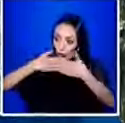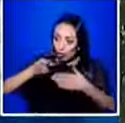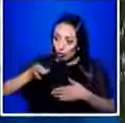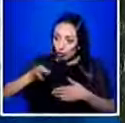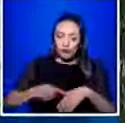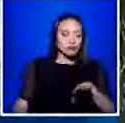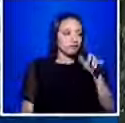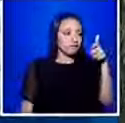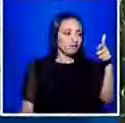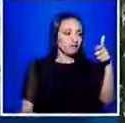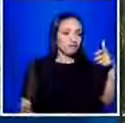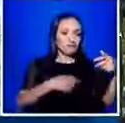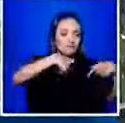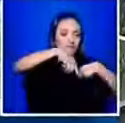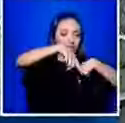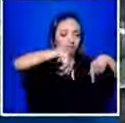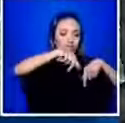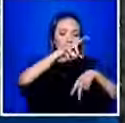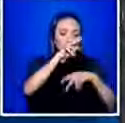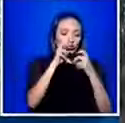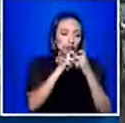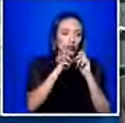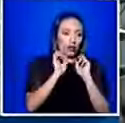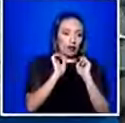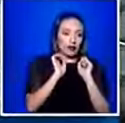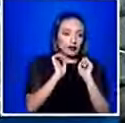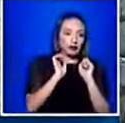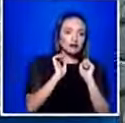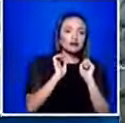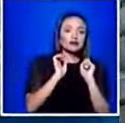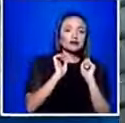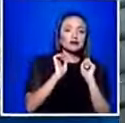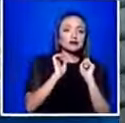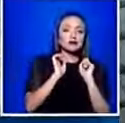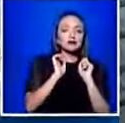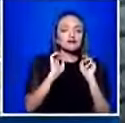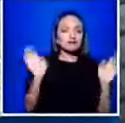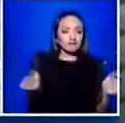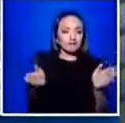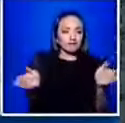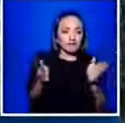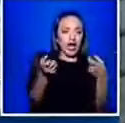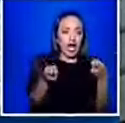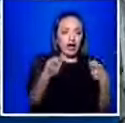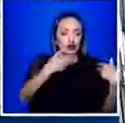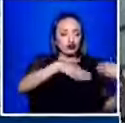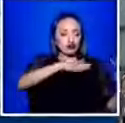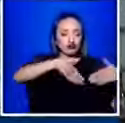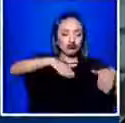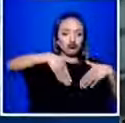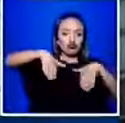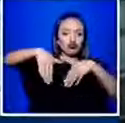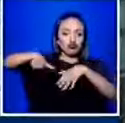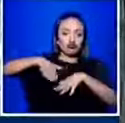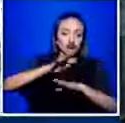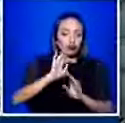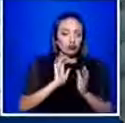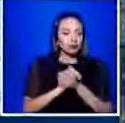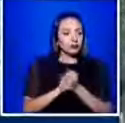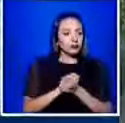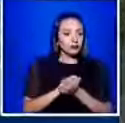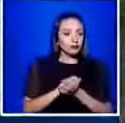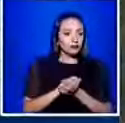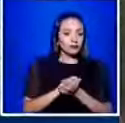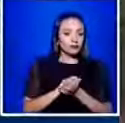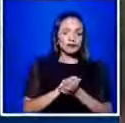tenemos todo fluido, no tenemos ninguna novedad, igual tenemos constante la fluidez vehicular y con los compañeros estamos dando la gestión